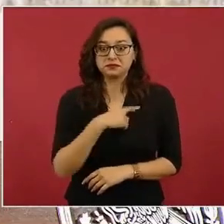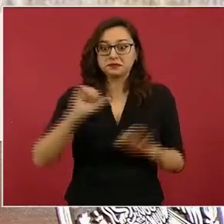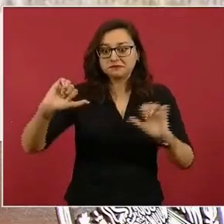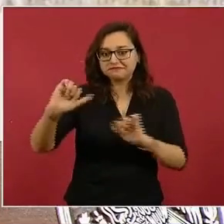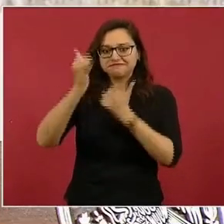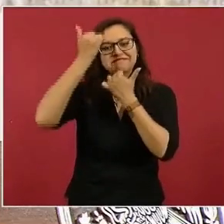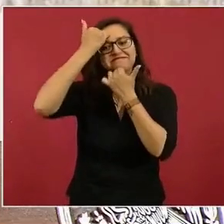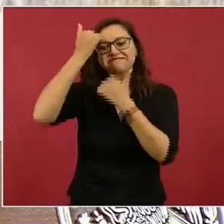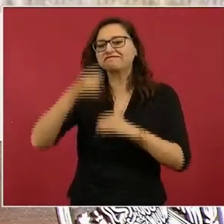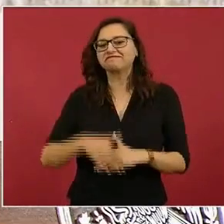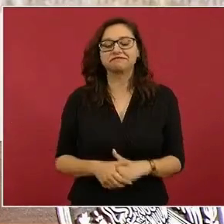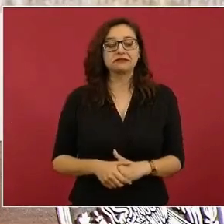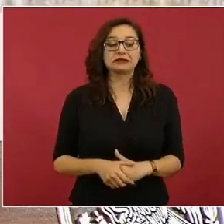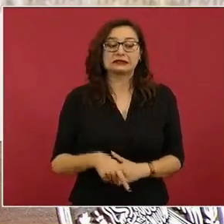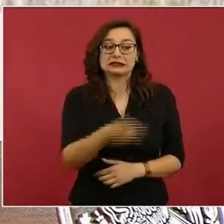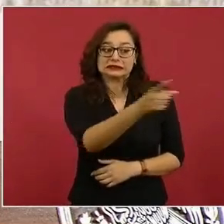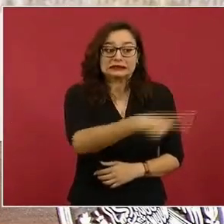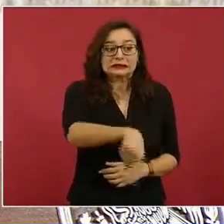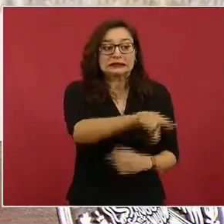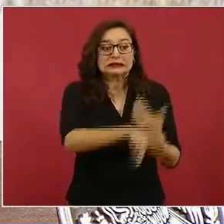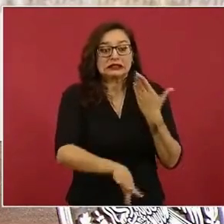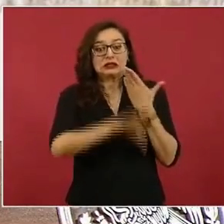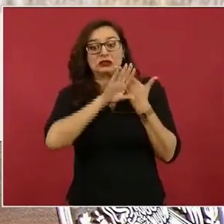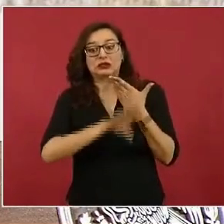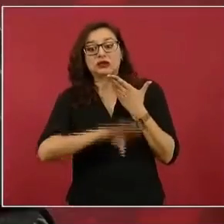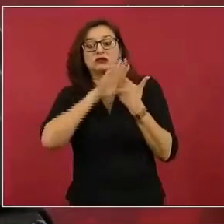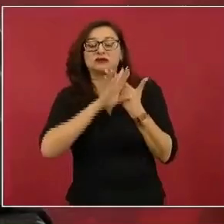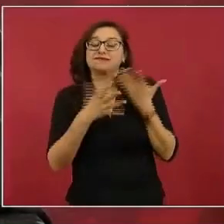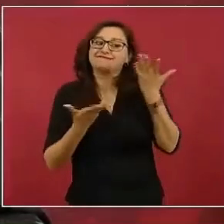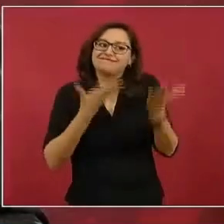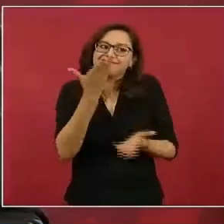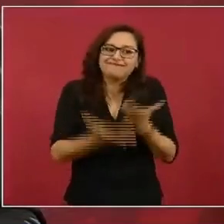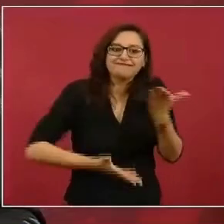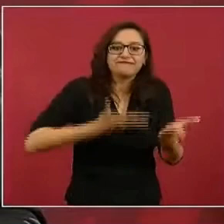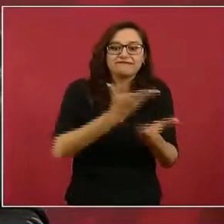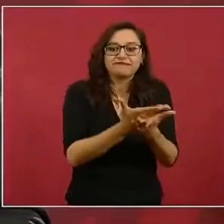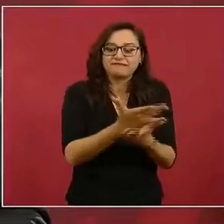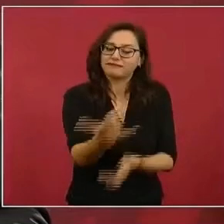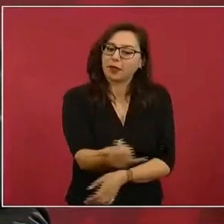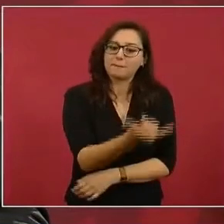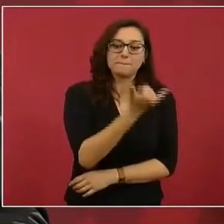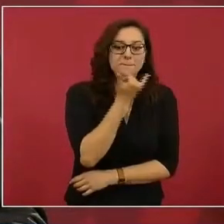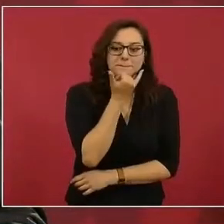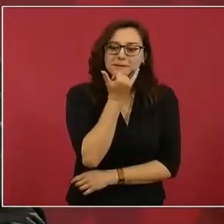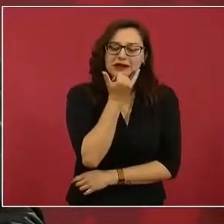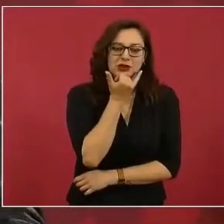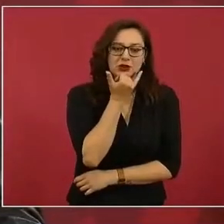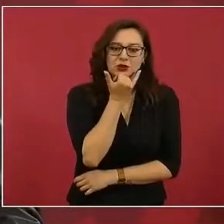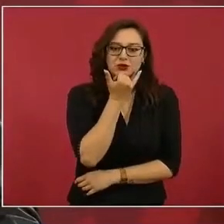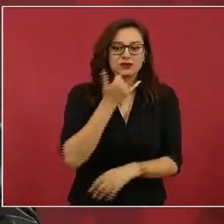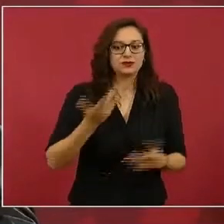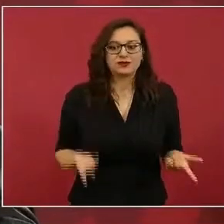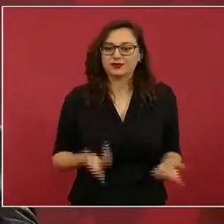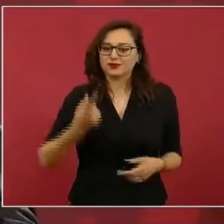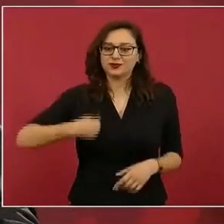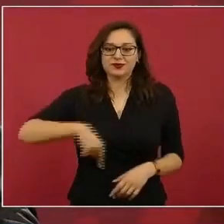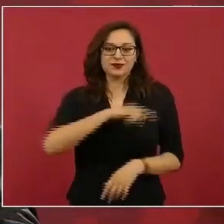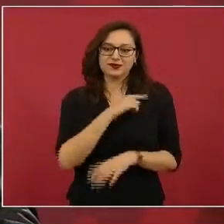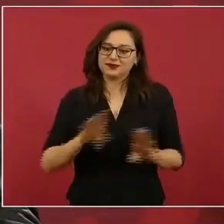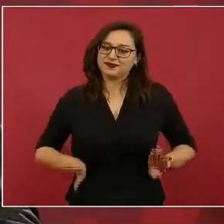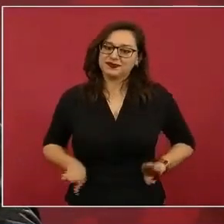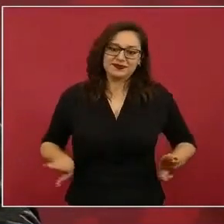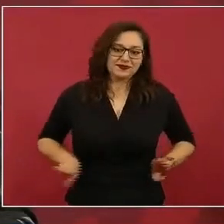adversarios, a los integrantes del bloque conservador, pero que nos entiendan, no somos